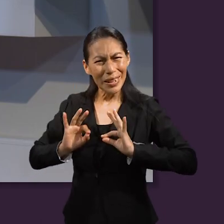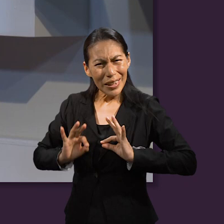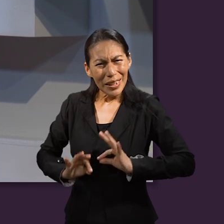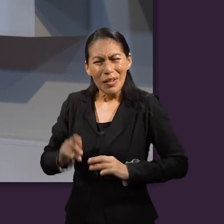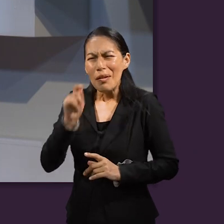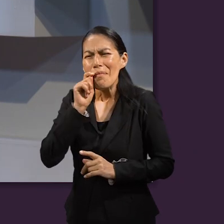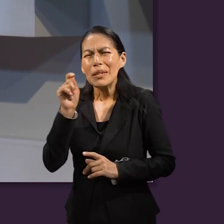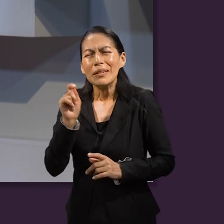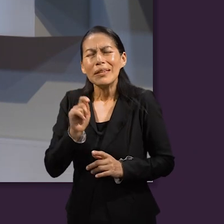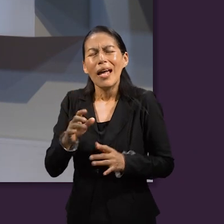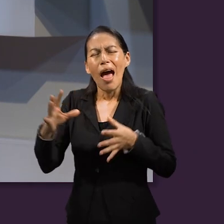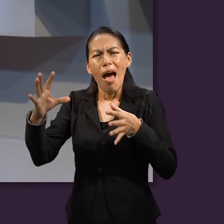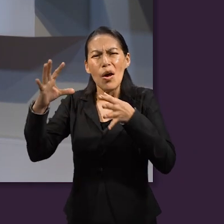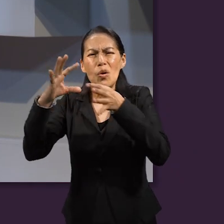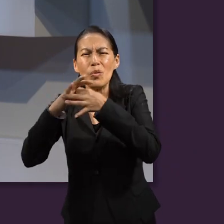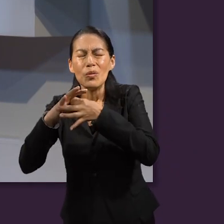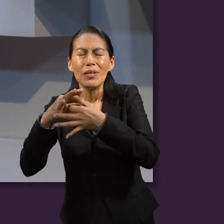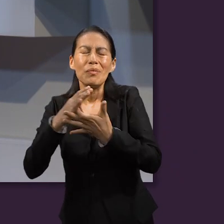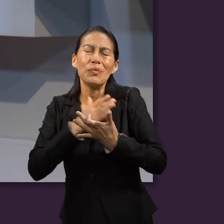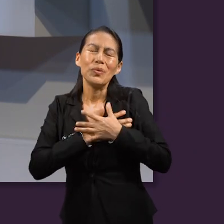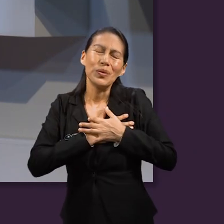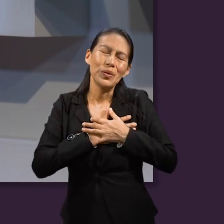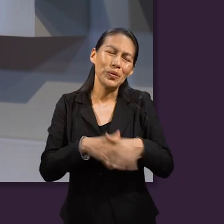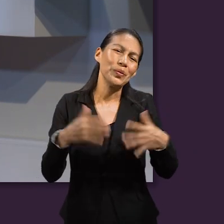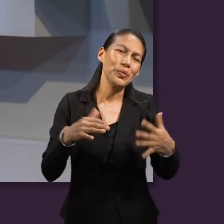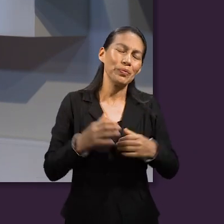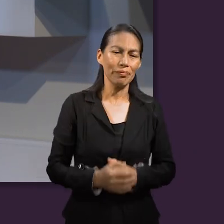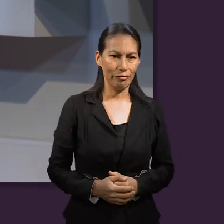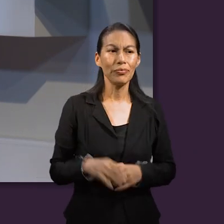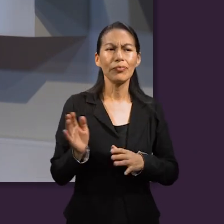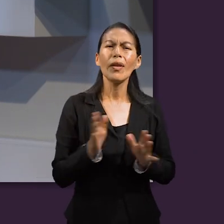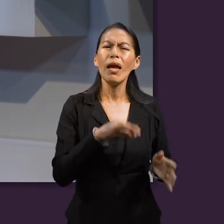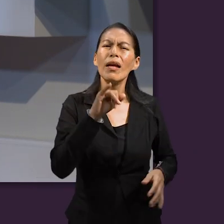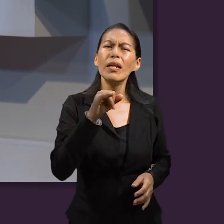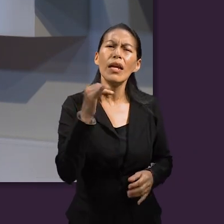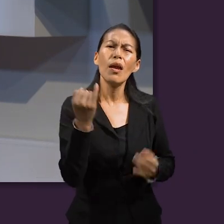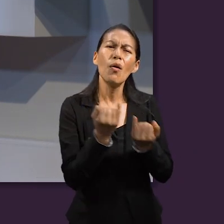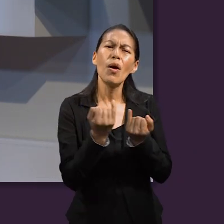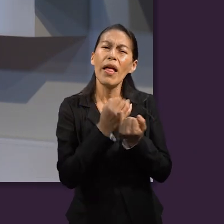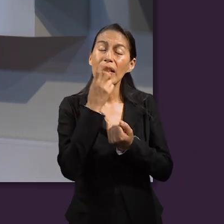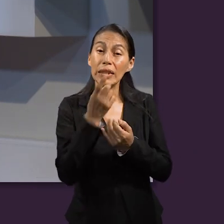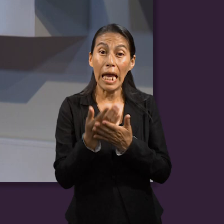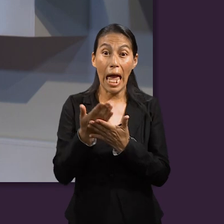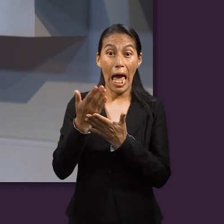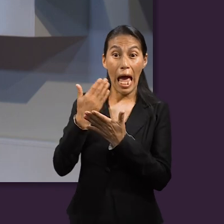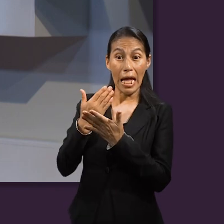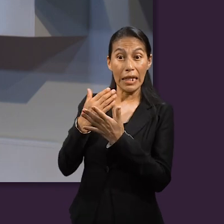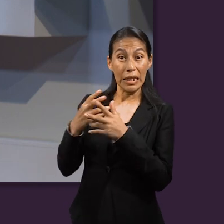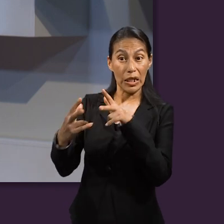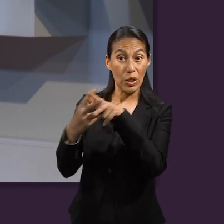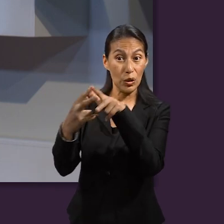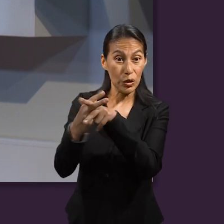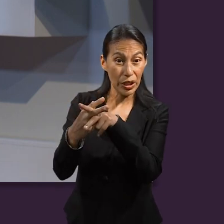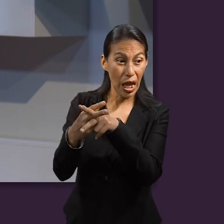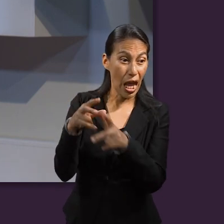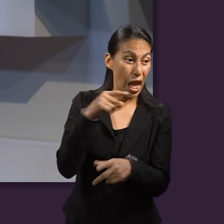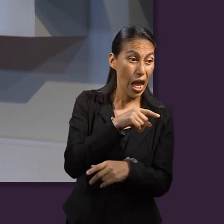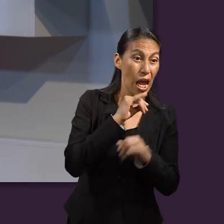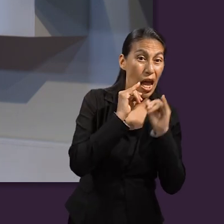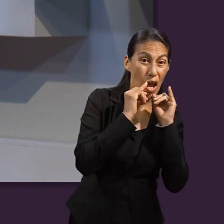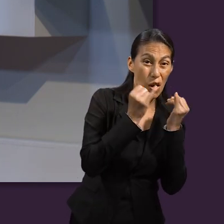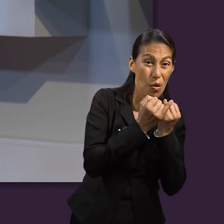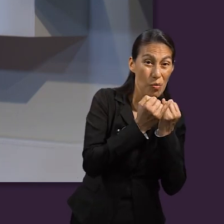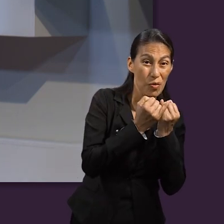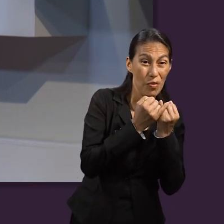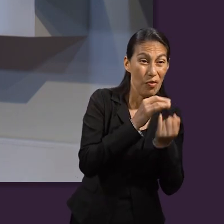antes de esta lucha hay una falta de fe de jacob porque en el